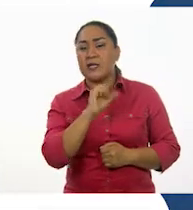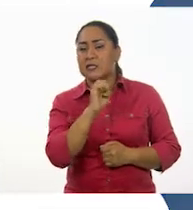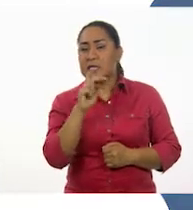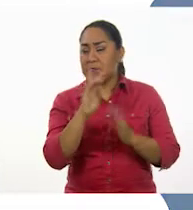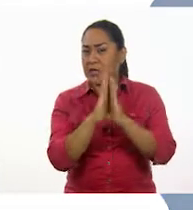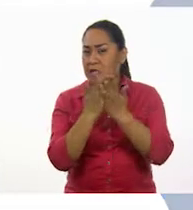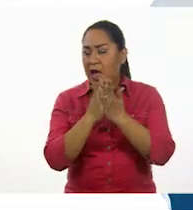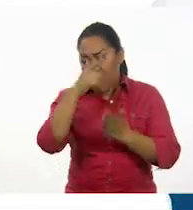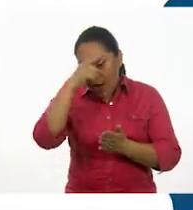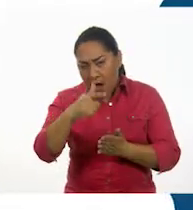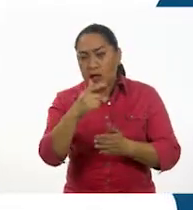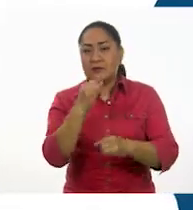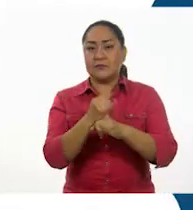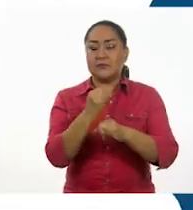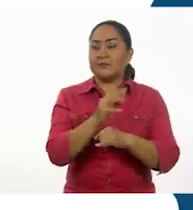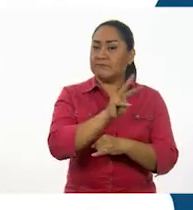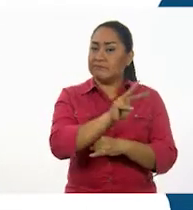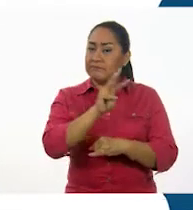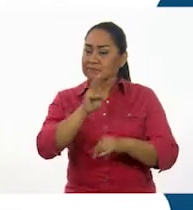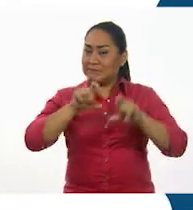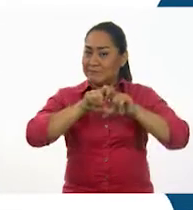texto en la página